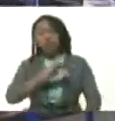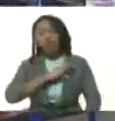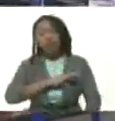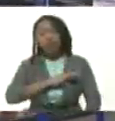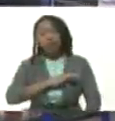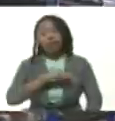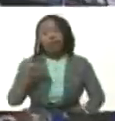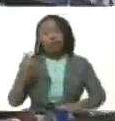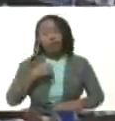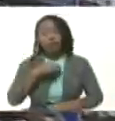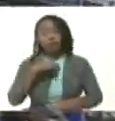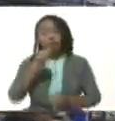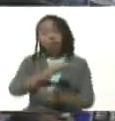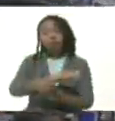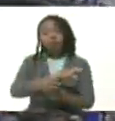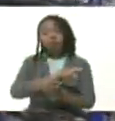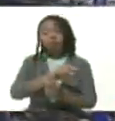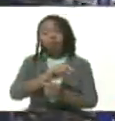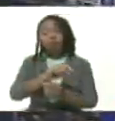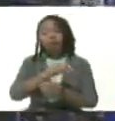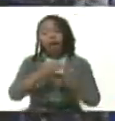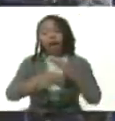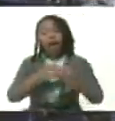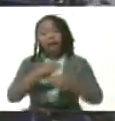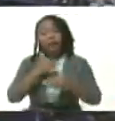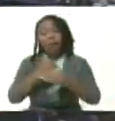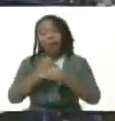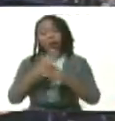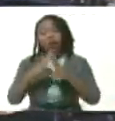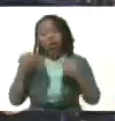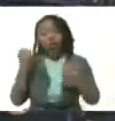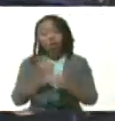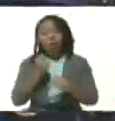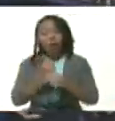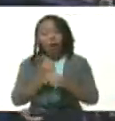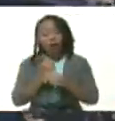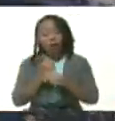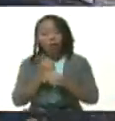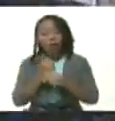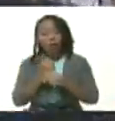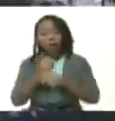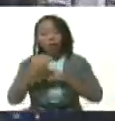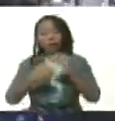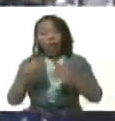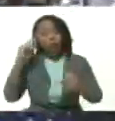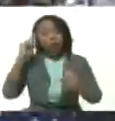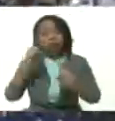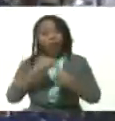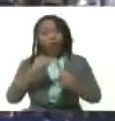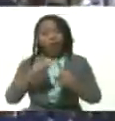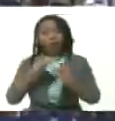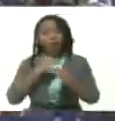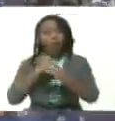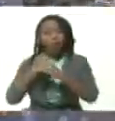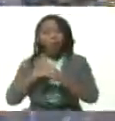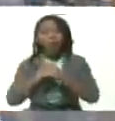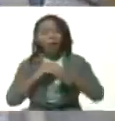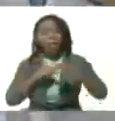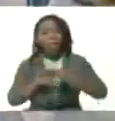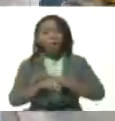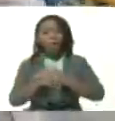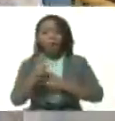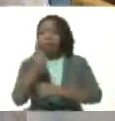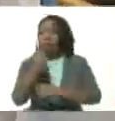sociedad que nos trasciende, y si todos trabajamos y confluimos en un objeto común, como es el del acceso del